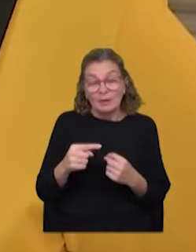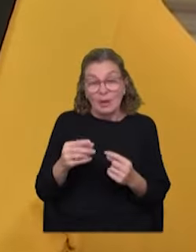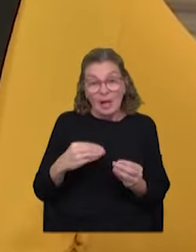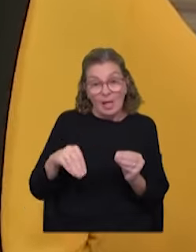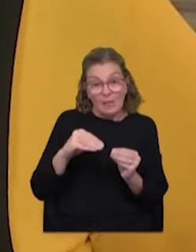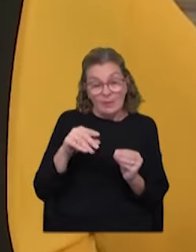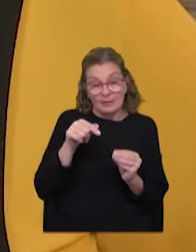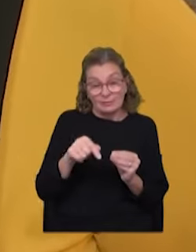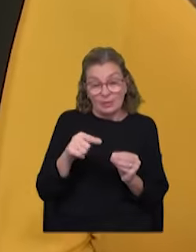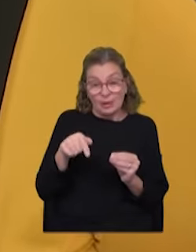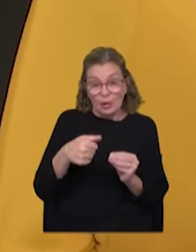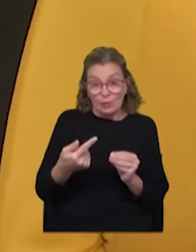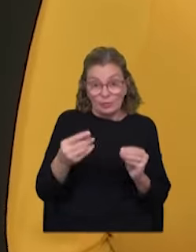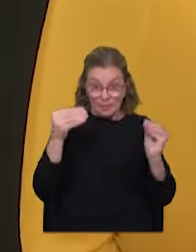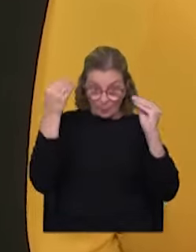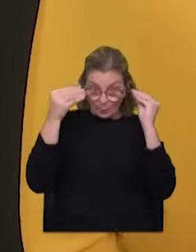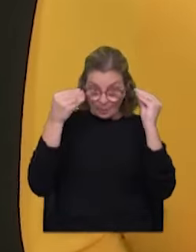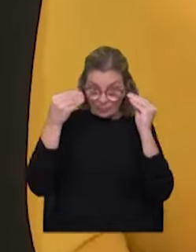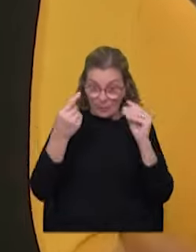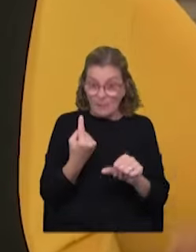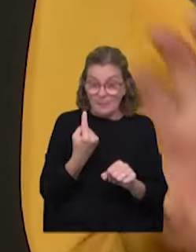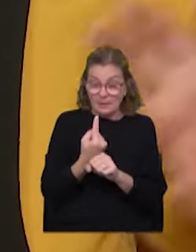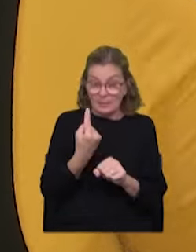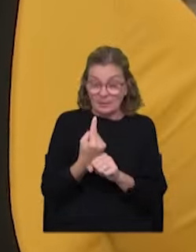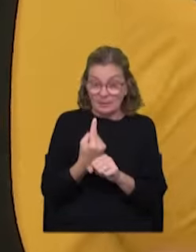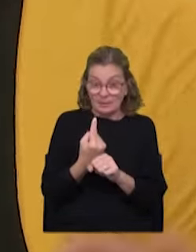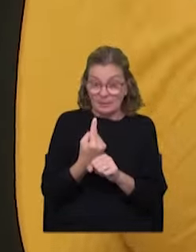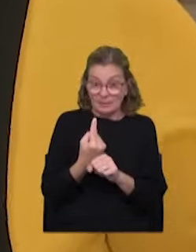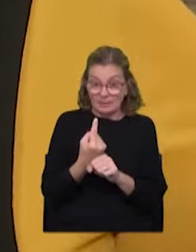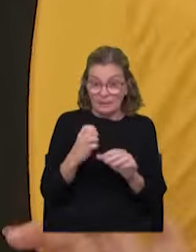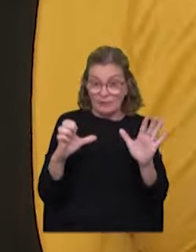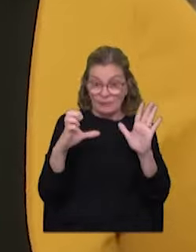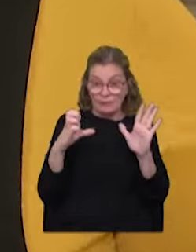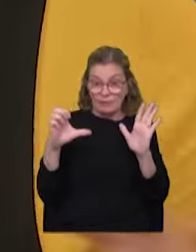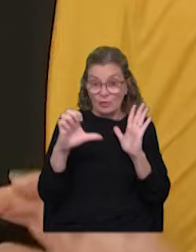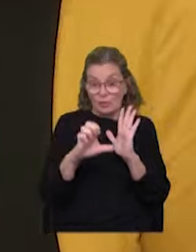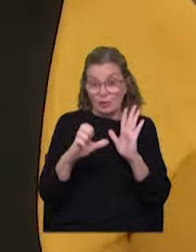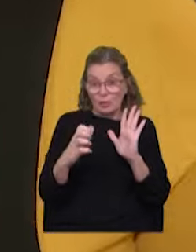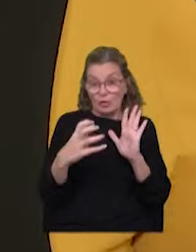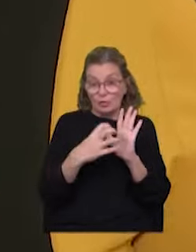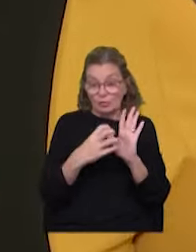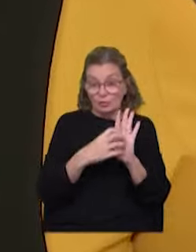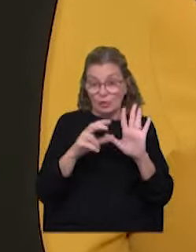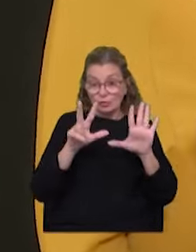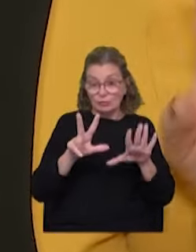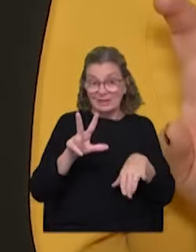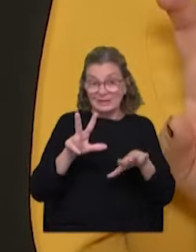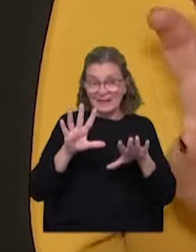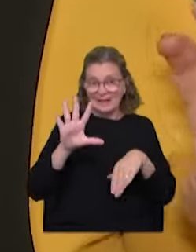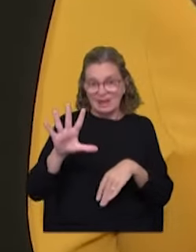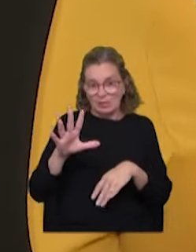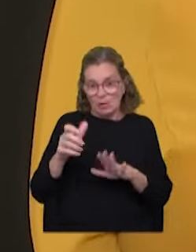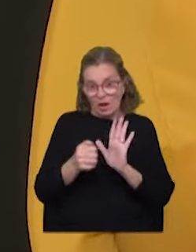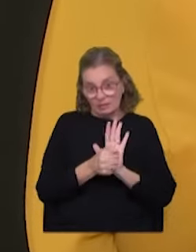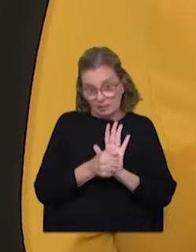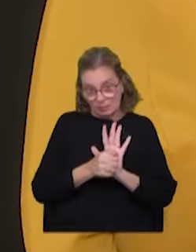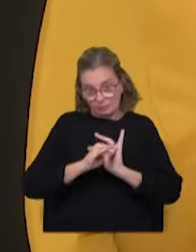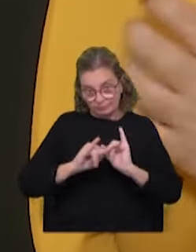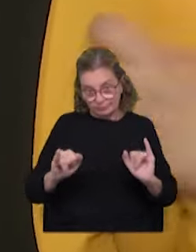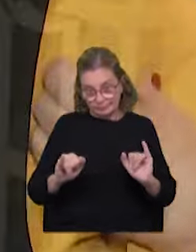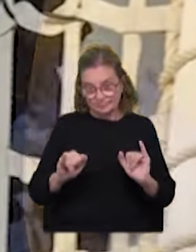esto hay otra preocupación no primero la primera se violó la Constitución el artículo 85 no se cumplió en segunda